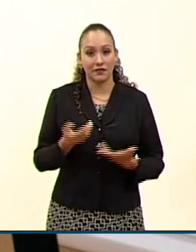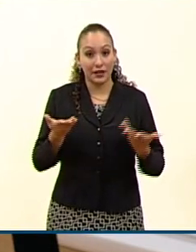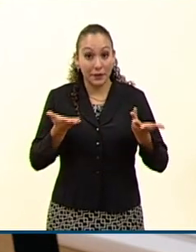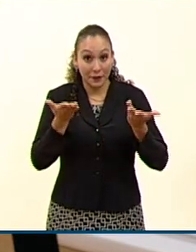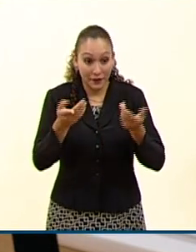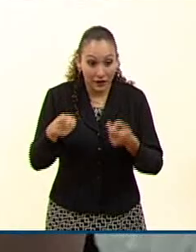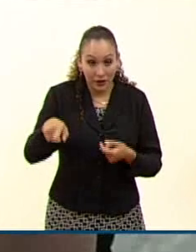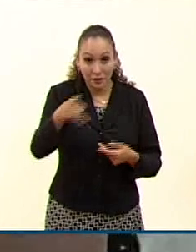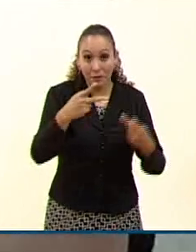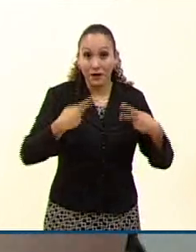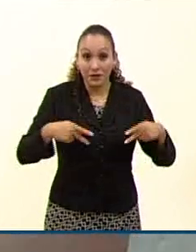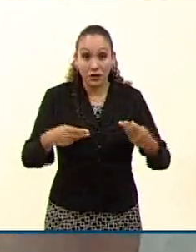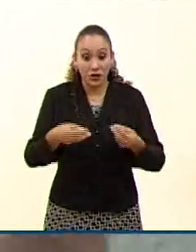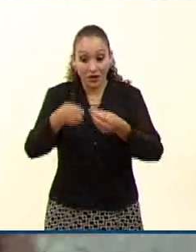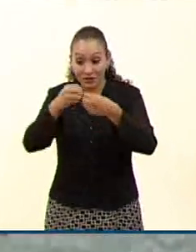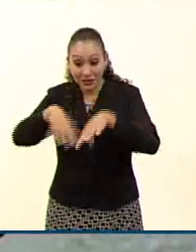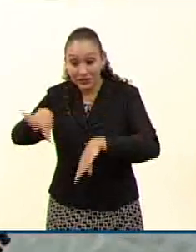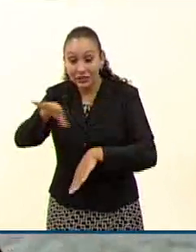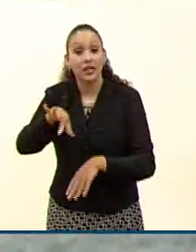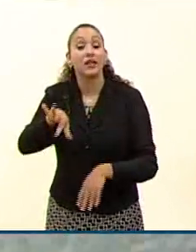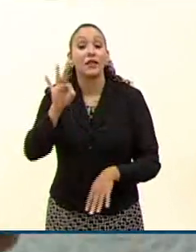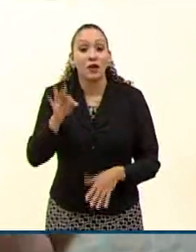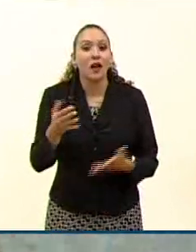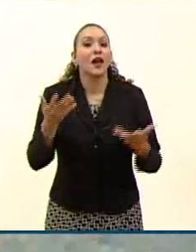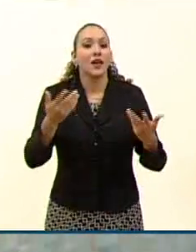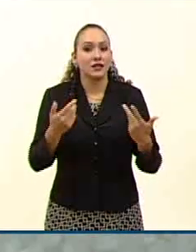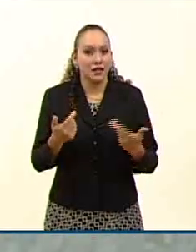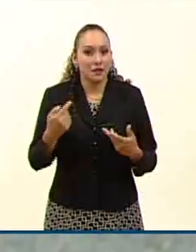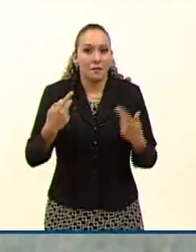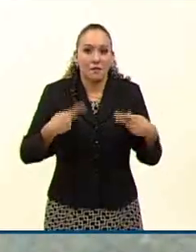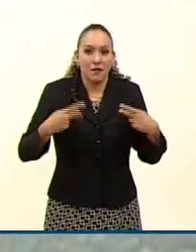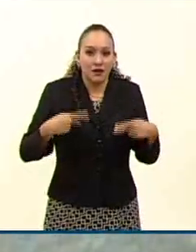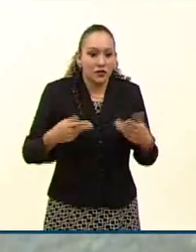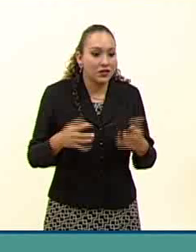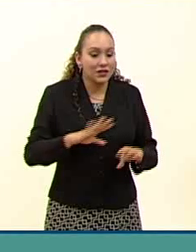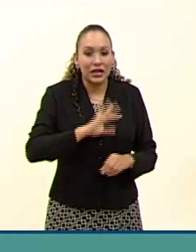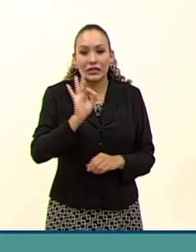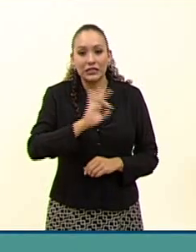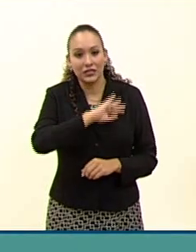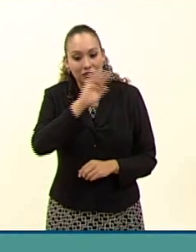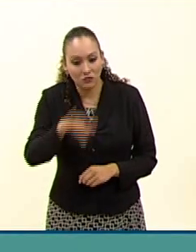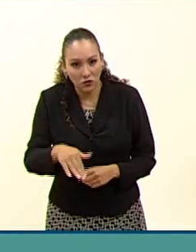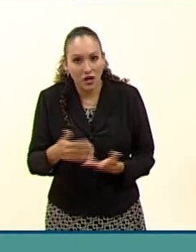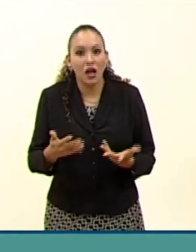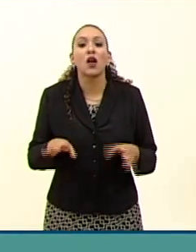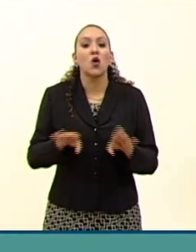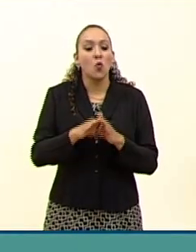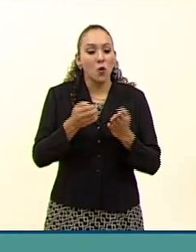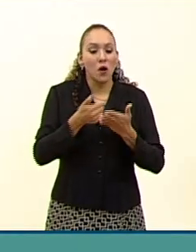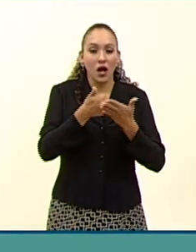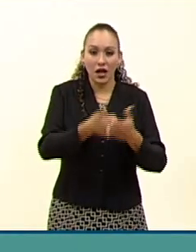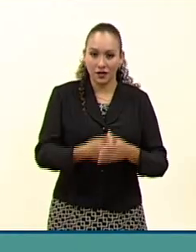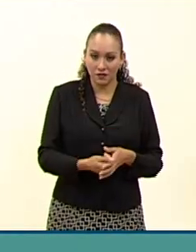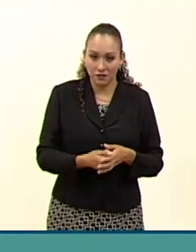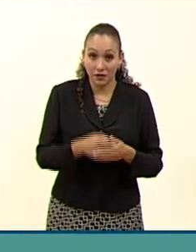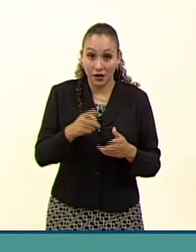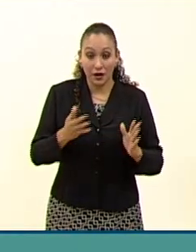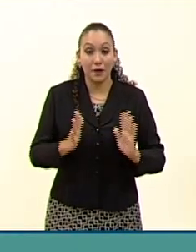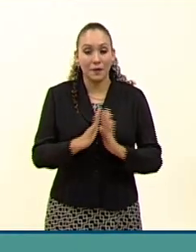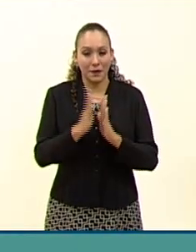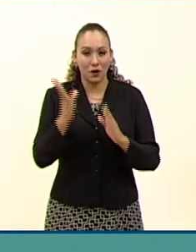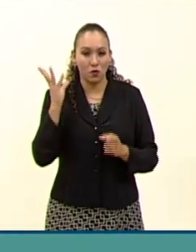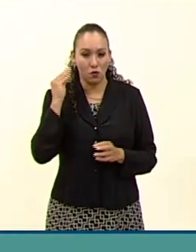las personas desaparecidas, solidarizarse con quienes lo viven y por ningún motivo justificarlo. Al participar en el